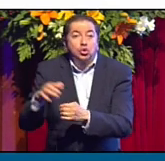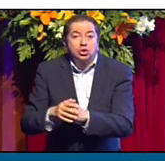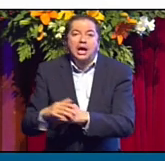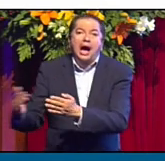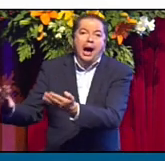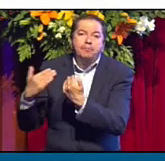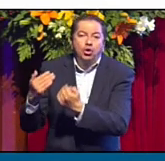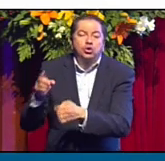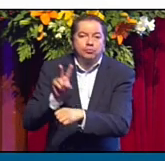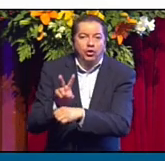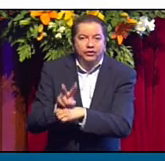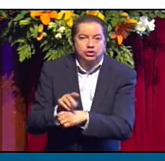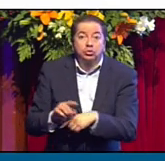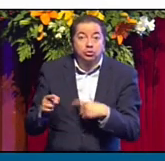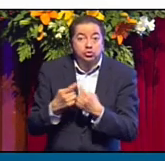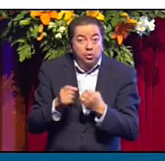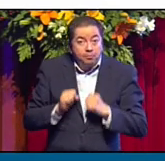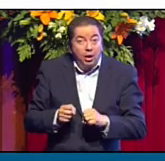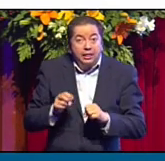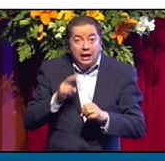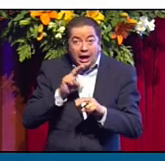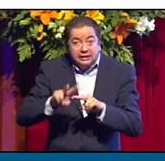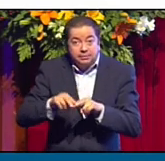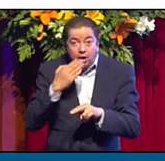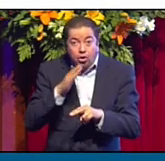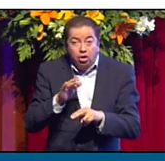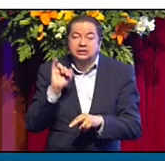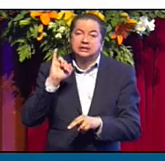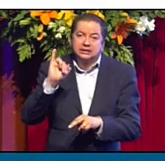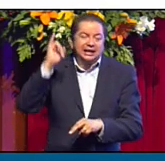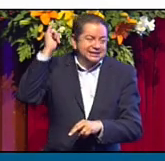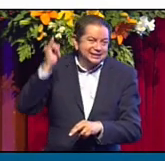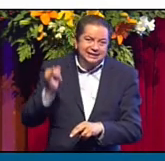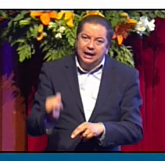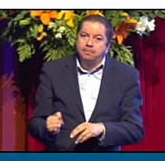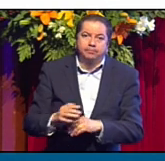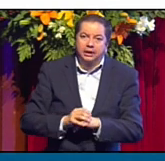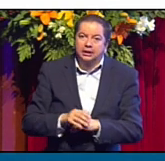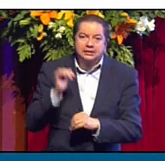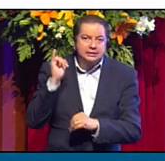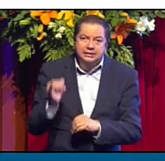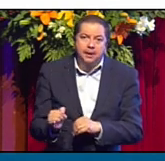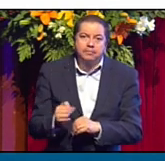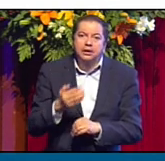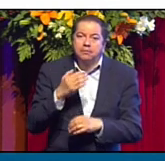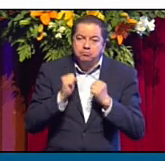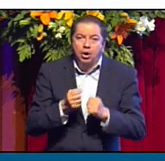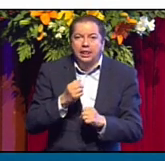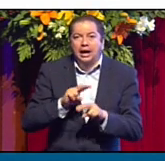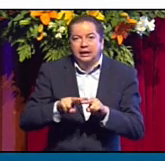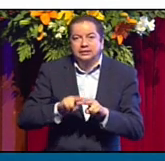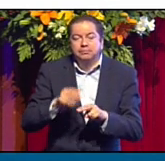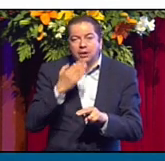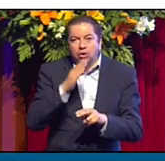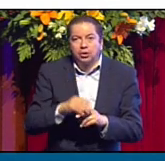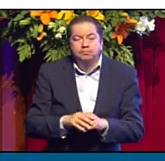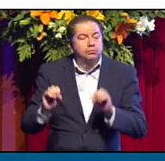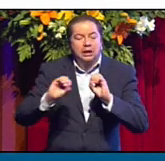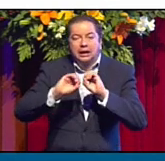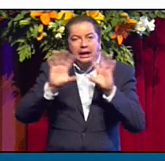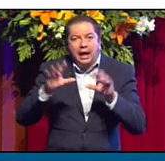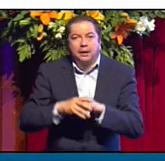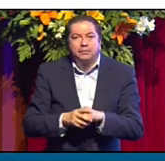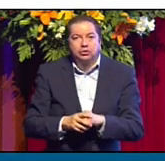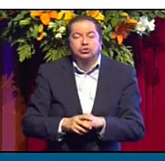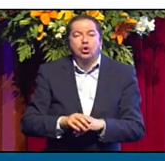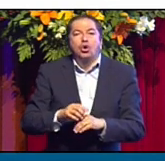nuestros profesores. ¿Lo podemos hacer mejor? Siempre. Siempre lo podemos hacer mejor. Siempre. Pero claramente